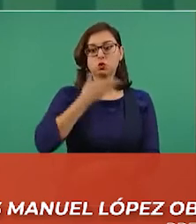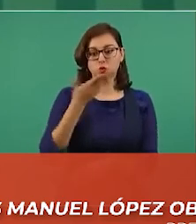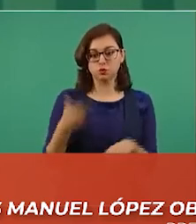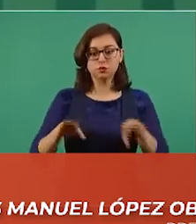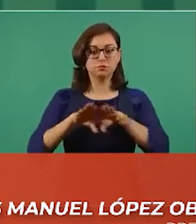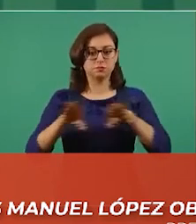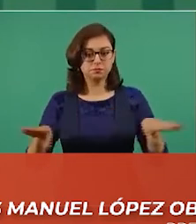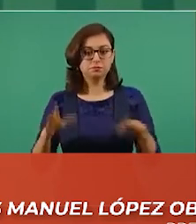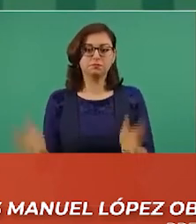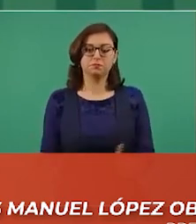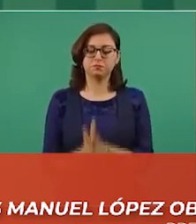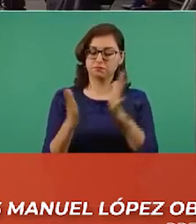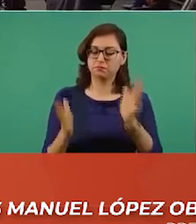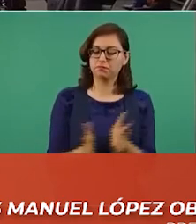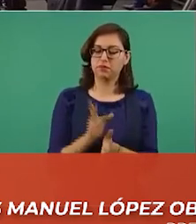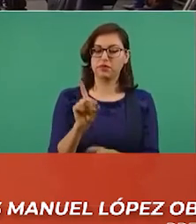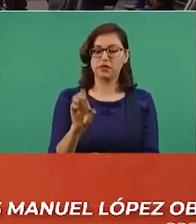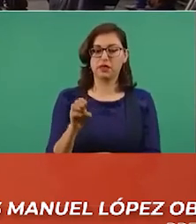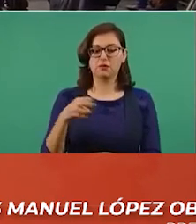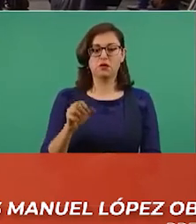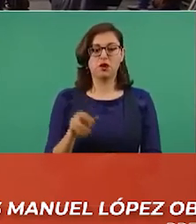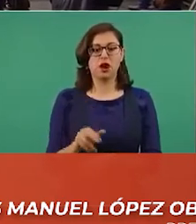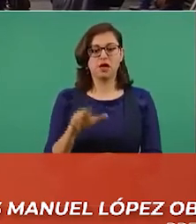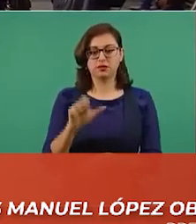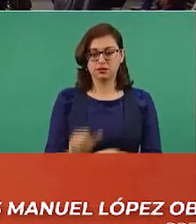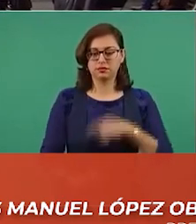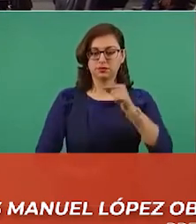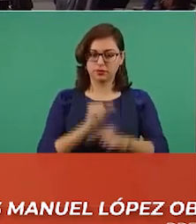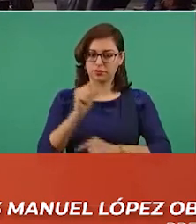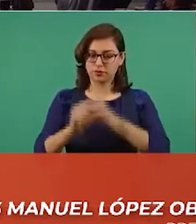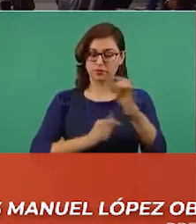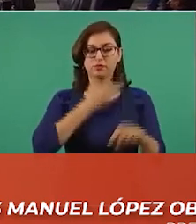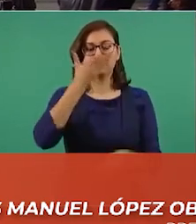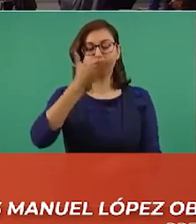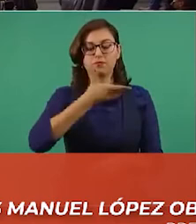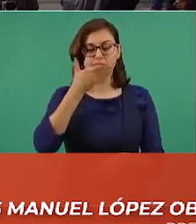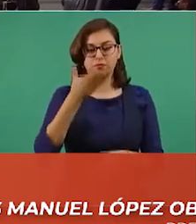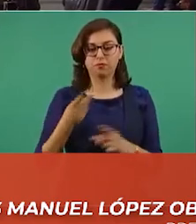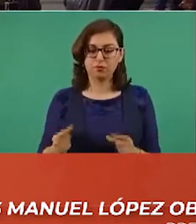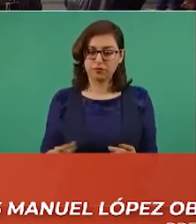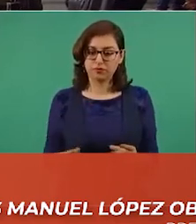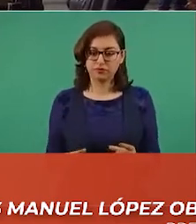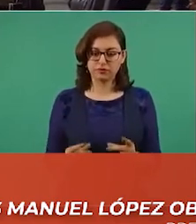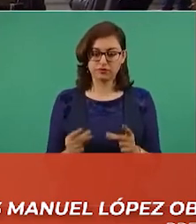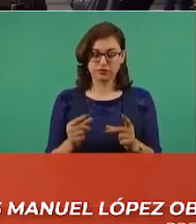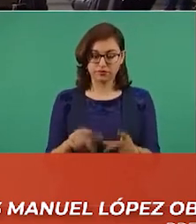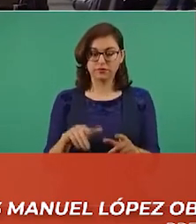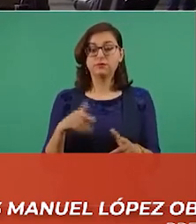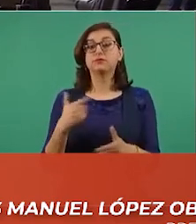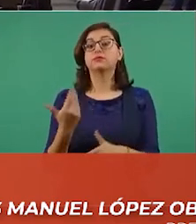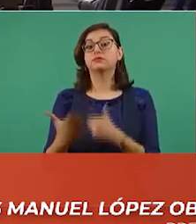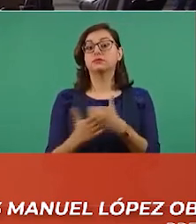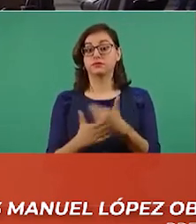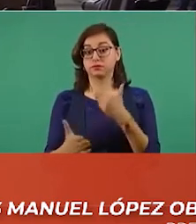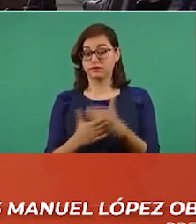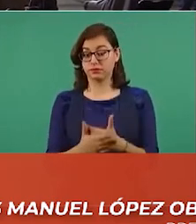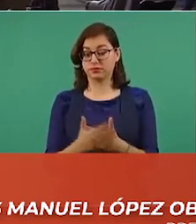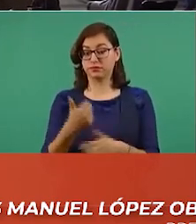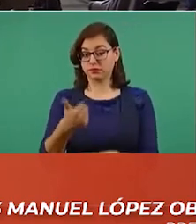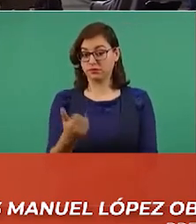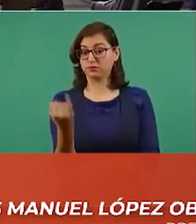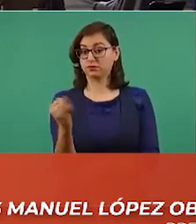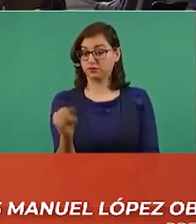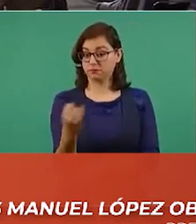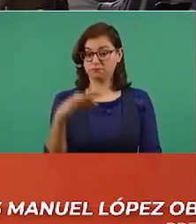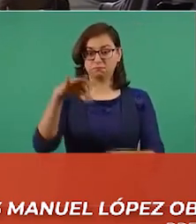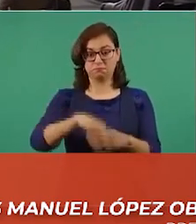democrático en el país. Y ahora, en estas elecciones, lo tenemos que